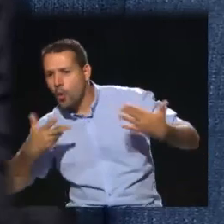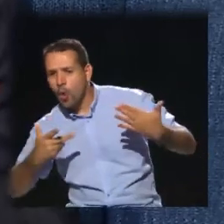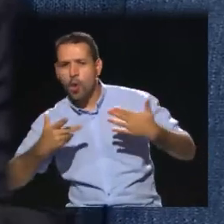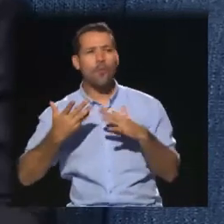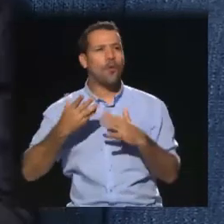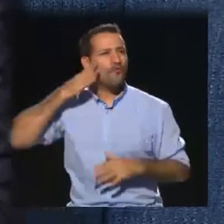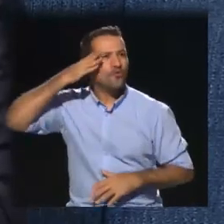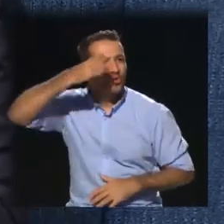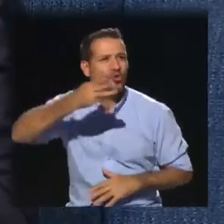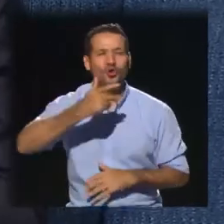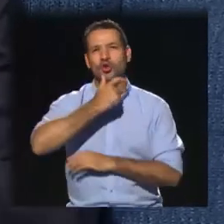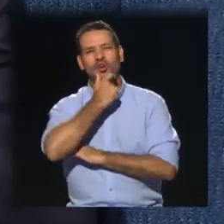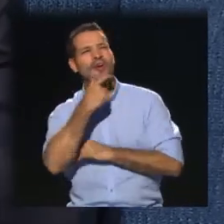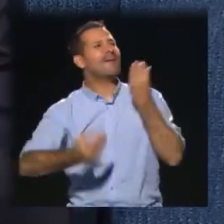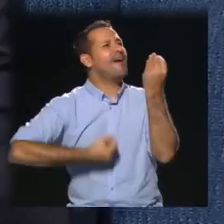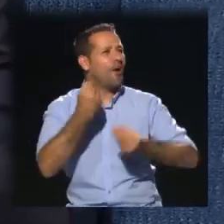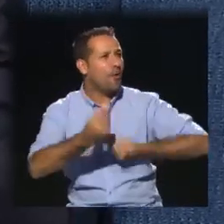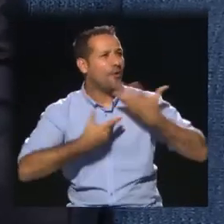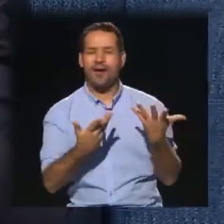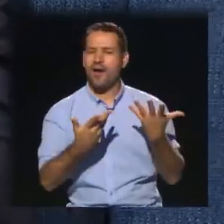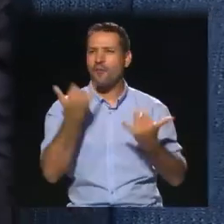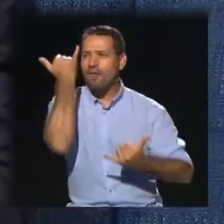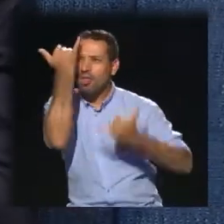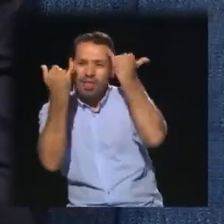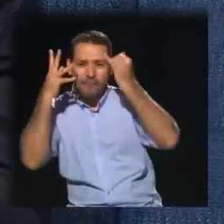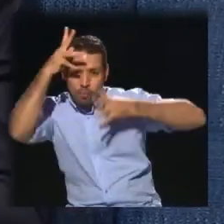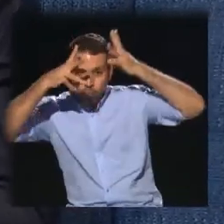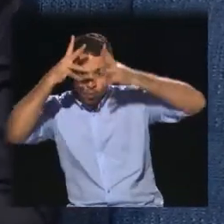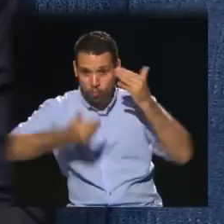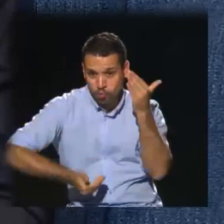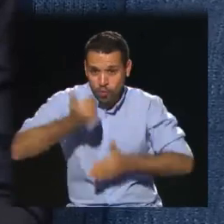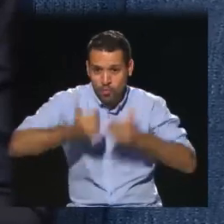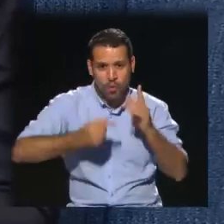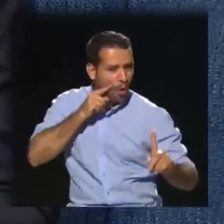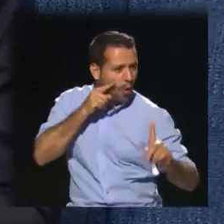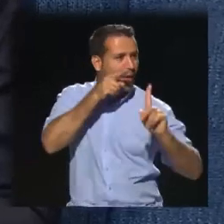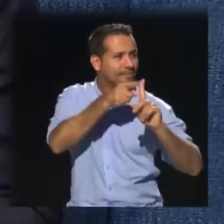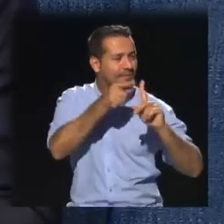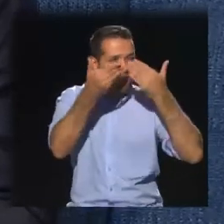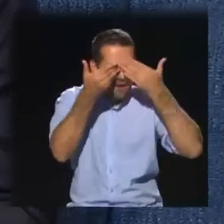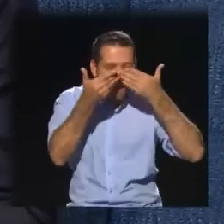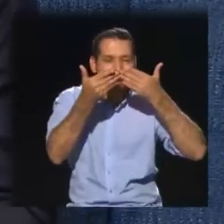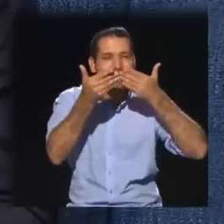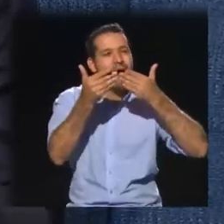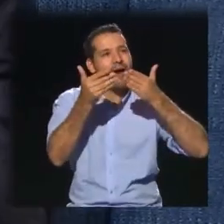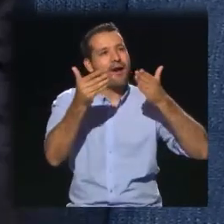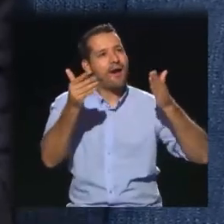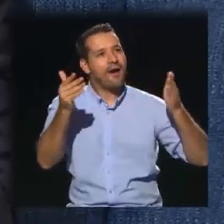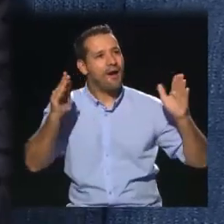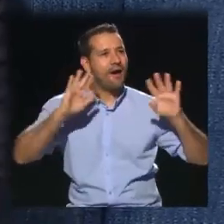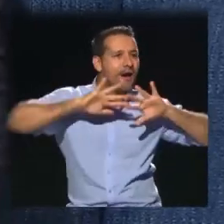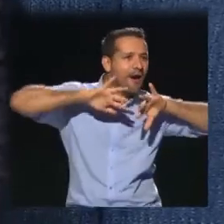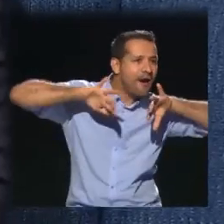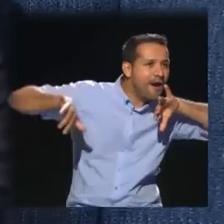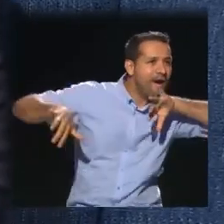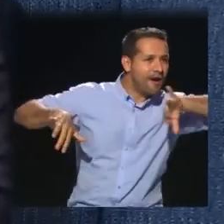destino desde estas nuevas posibilidades, vamos a ir trazando unos nuevos objetivos, y en el camino hacia esos objetivos nosotros